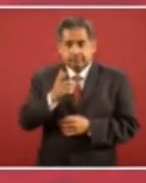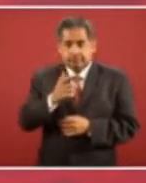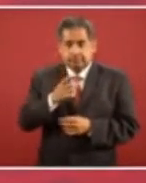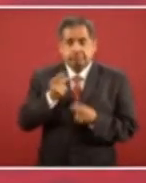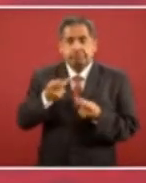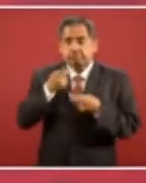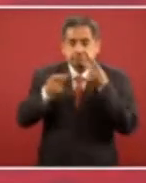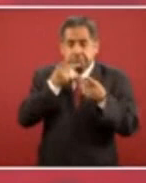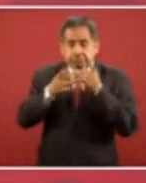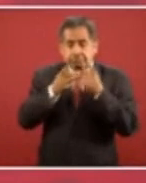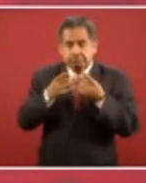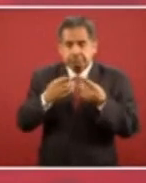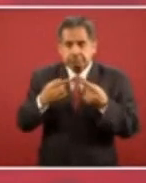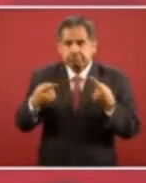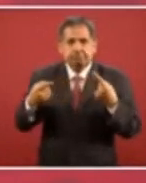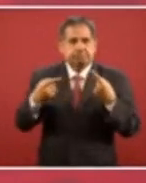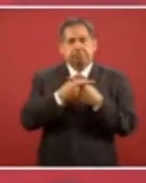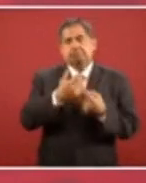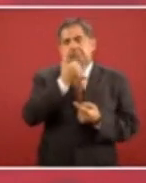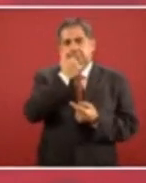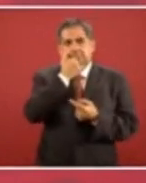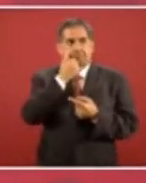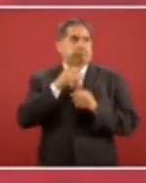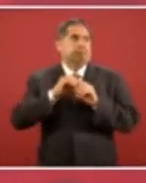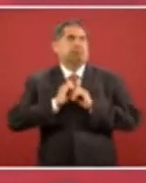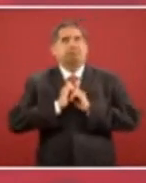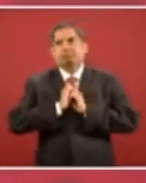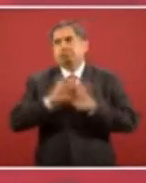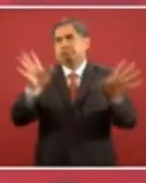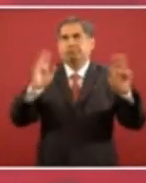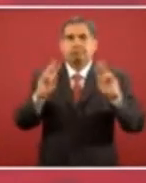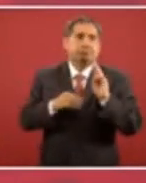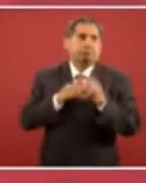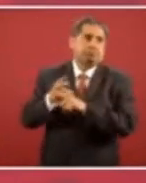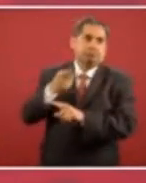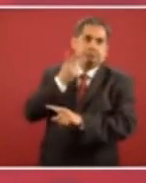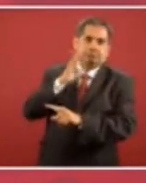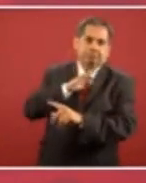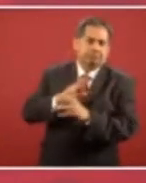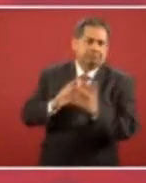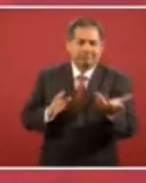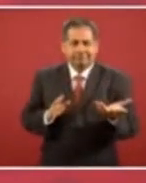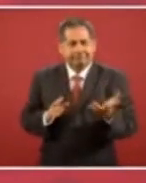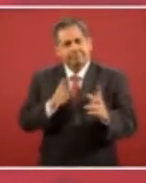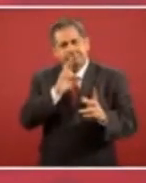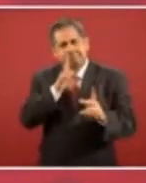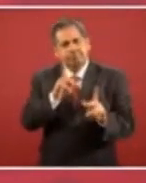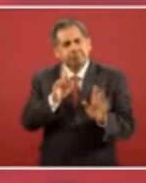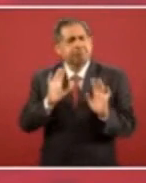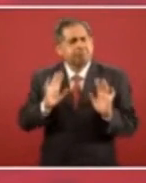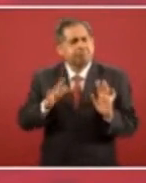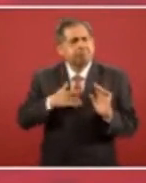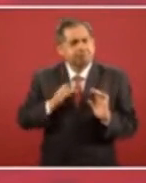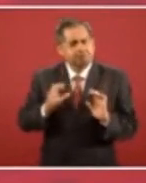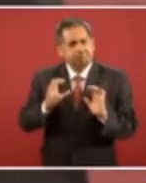prisa, se vuelve noticia mundial. Entonces prefiero